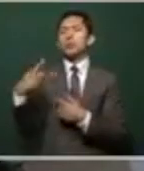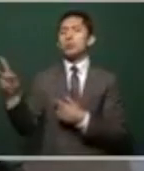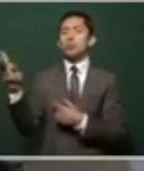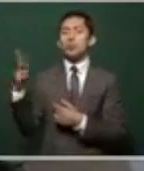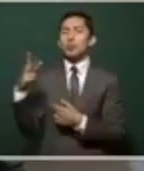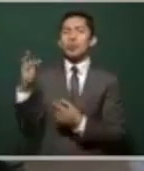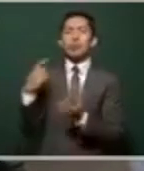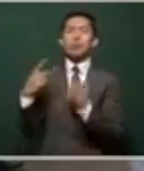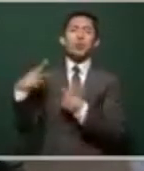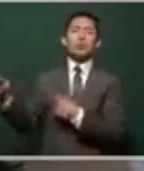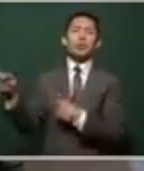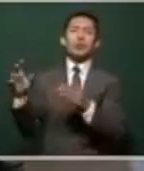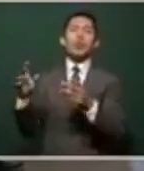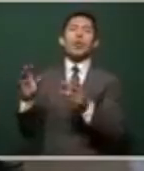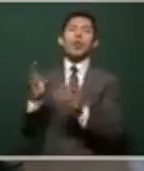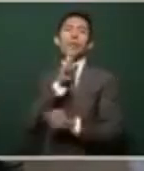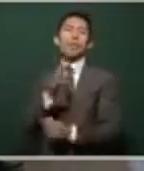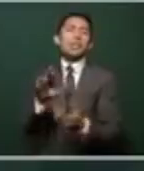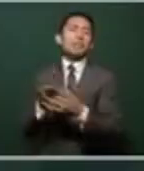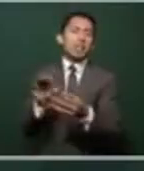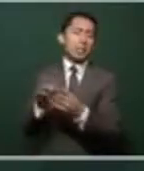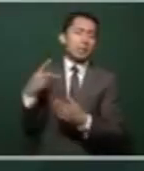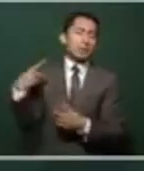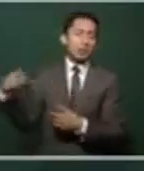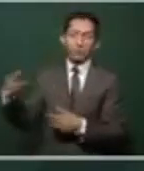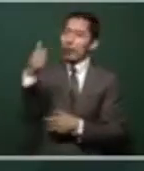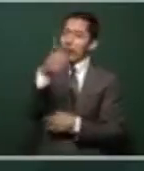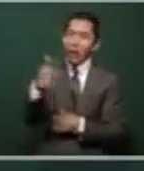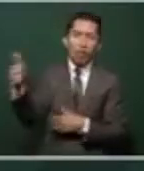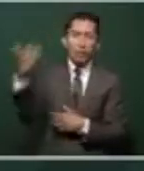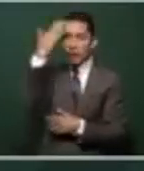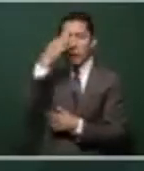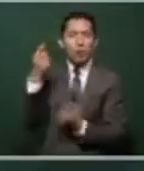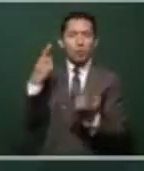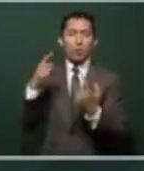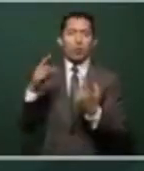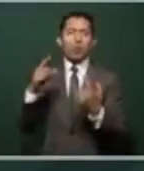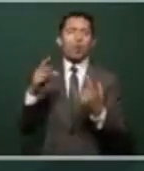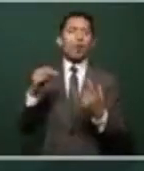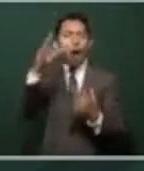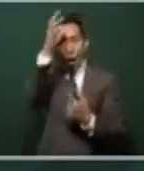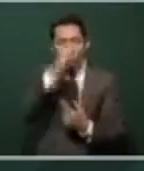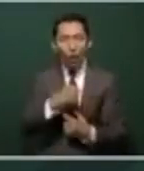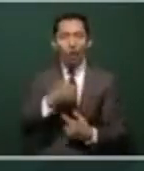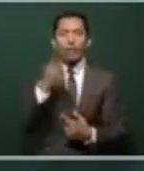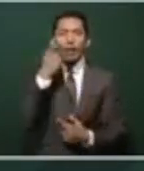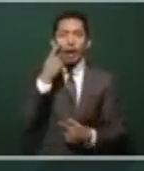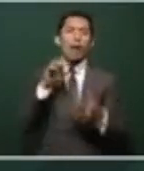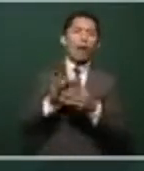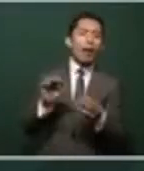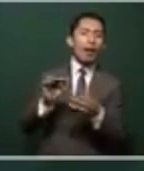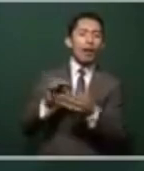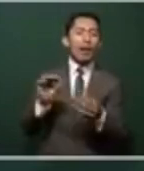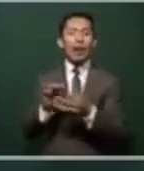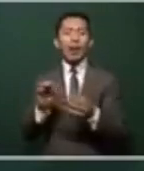su manera de contestar. Pues ya ven que cada quien tiene su manera de expresar. Vamos a Hidalgo.